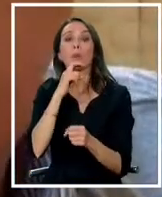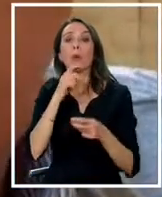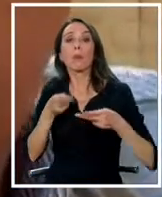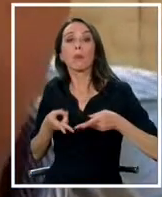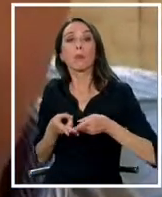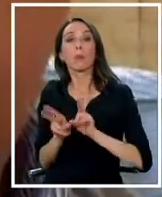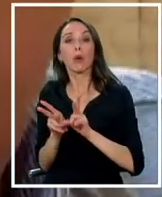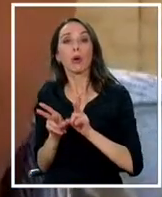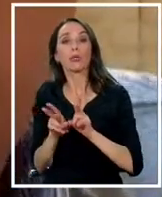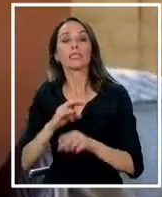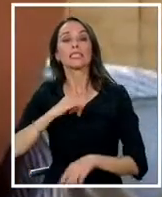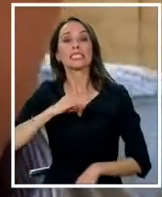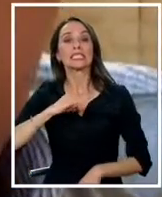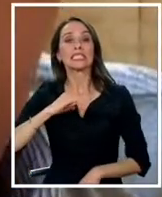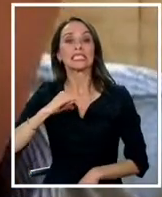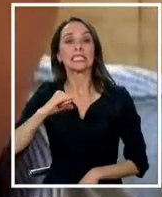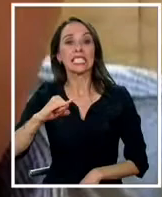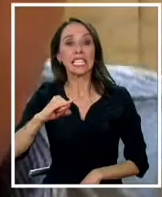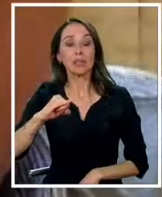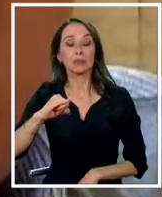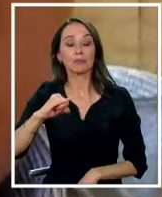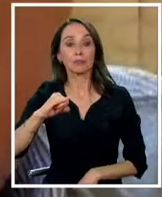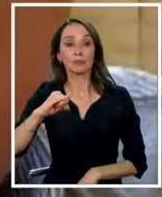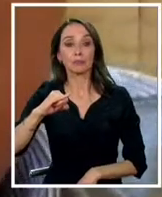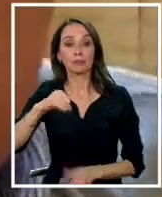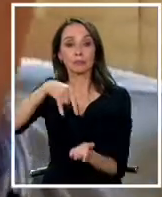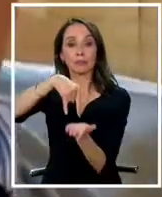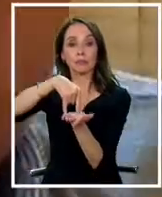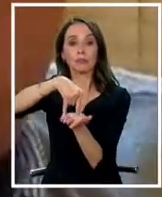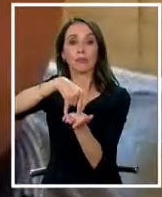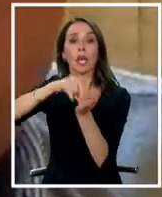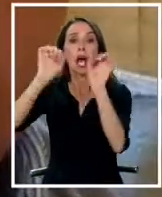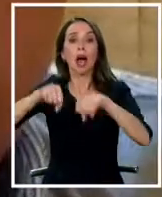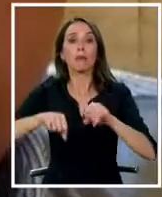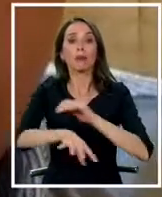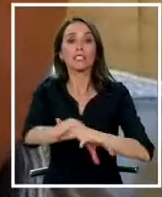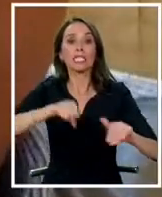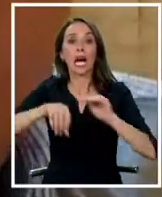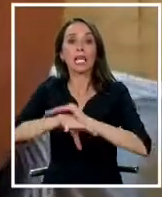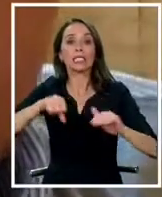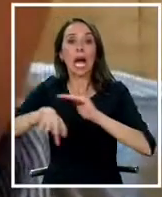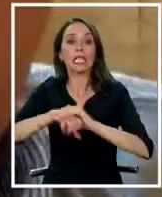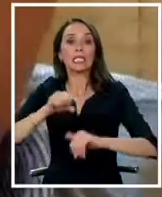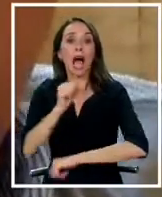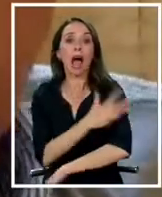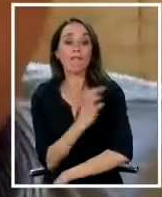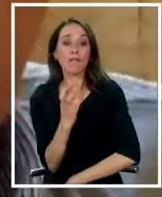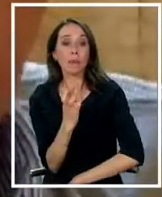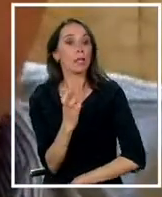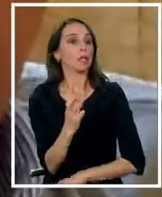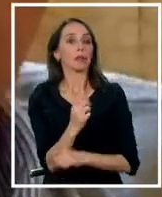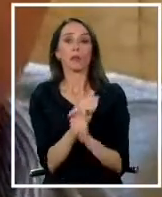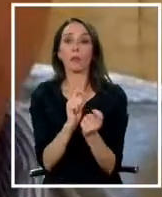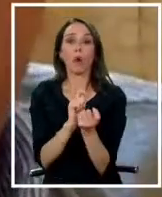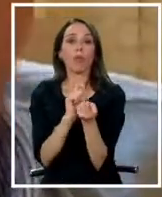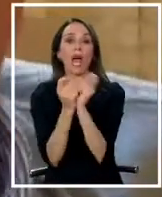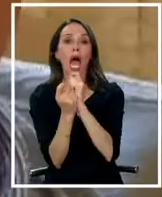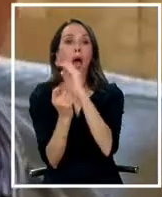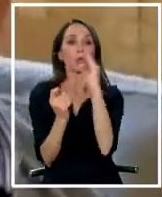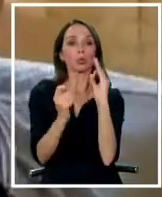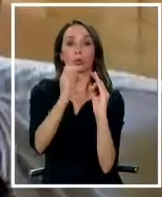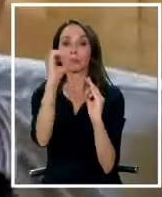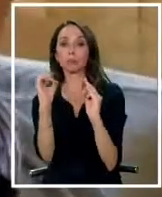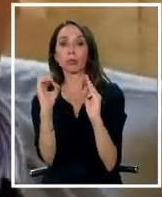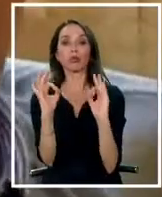a continuar de alguna manera con los retiros? Eso impediría el ajuste que es